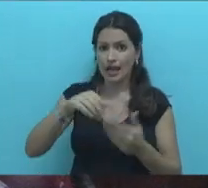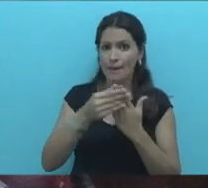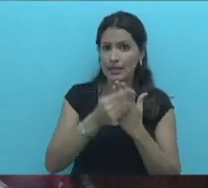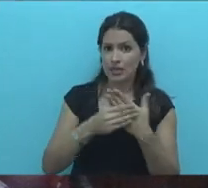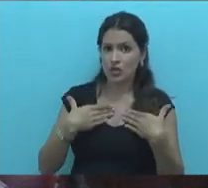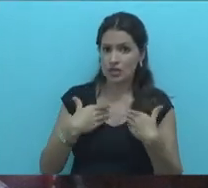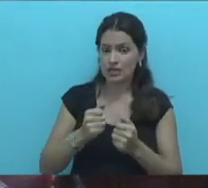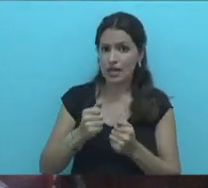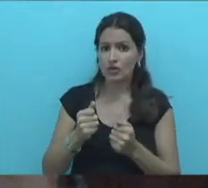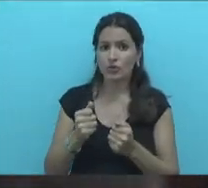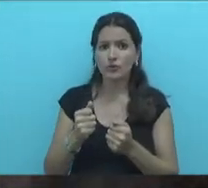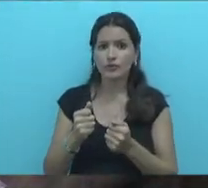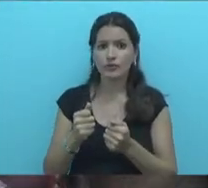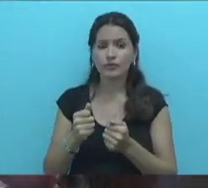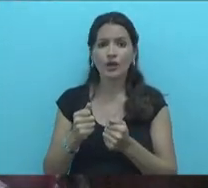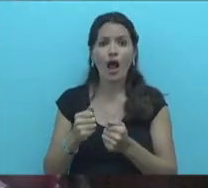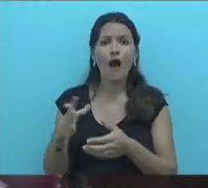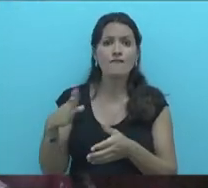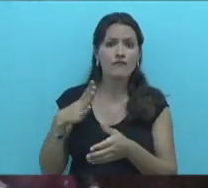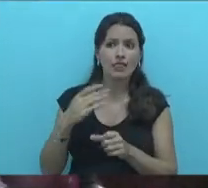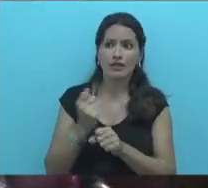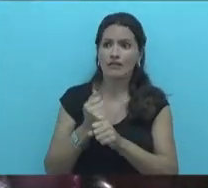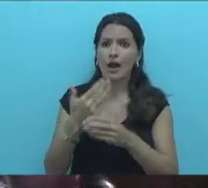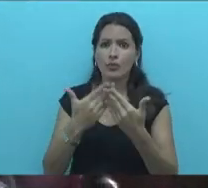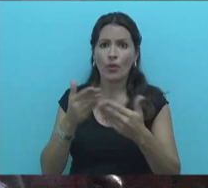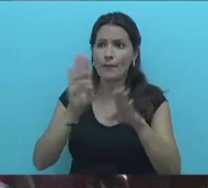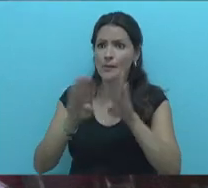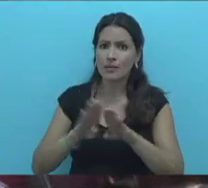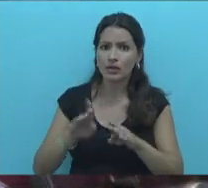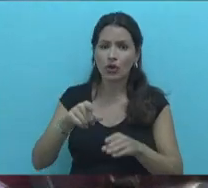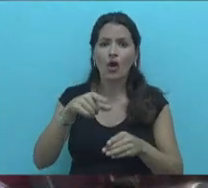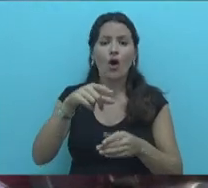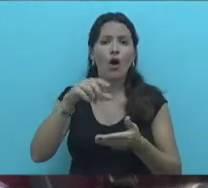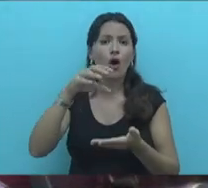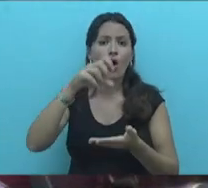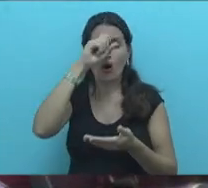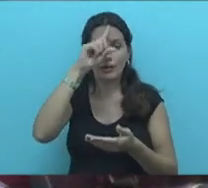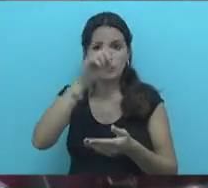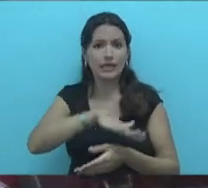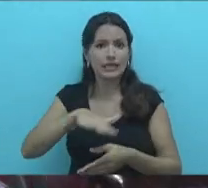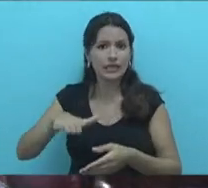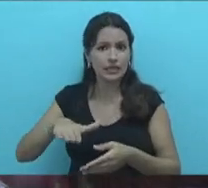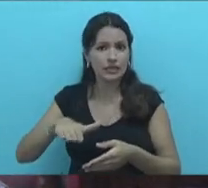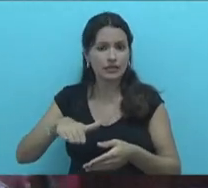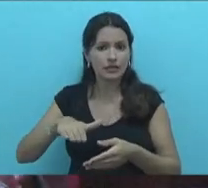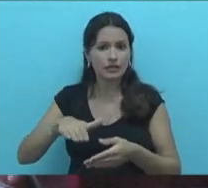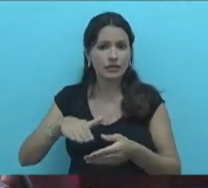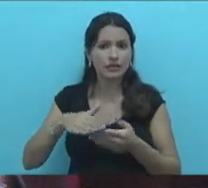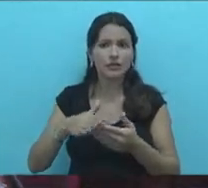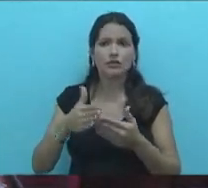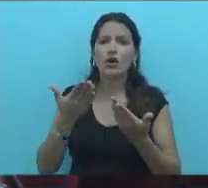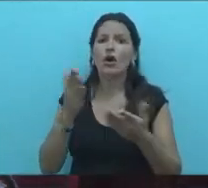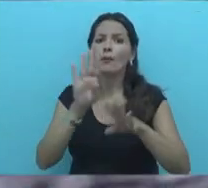que el Hospital Alacia califique para esas operaciones, así que es lo que le estamos pidiendo hoy al Ministerio, que realice los trámites